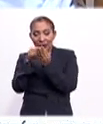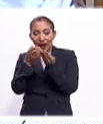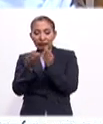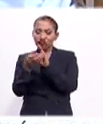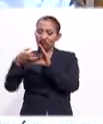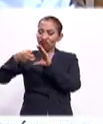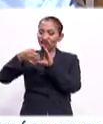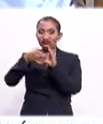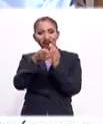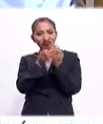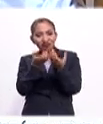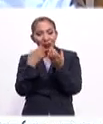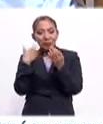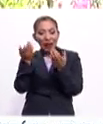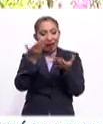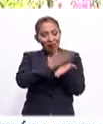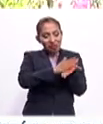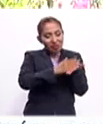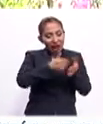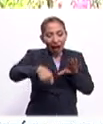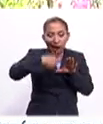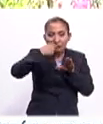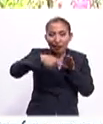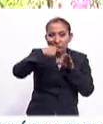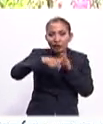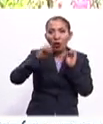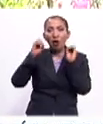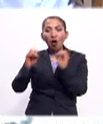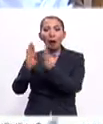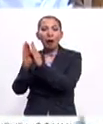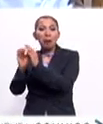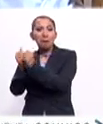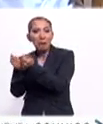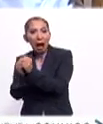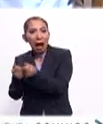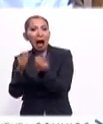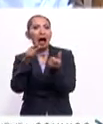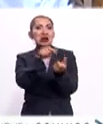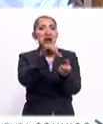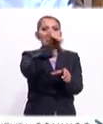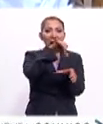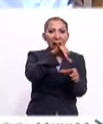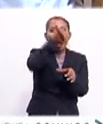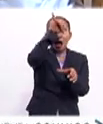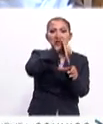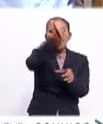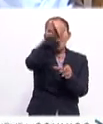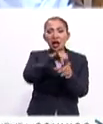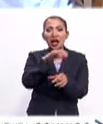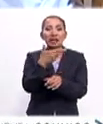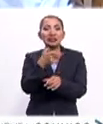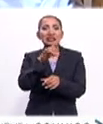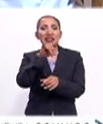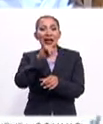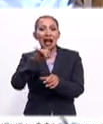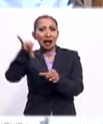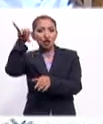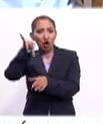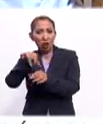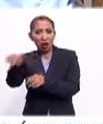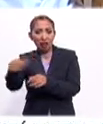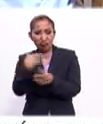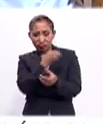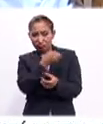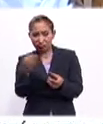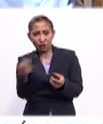te da pues para esquites, te da para panes de elote, para atoles, chile atoles, y así por